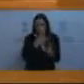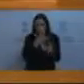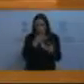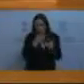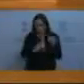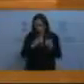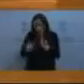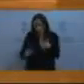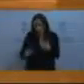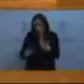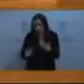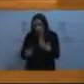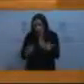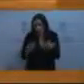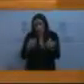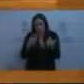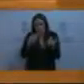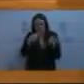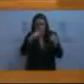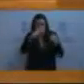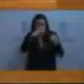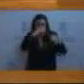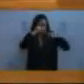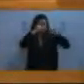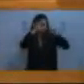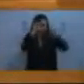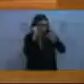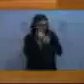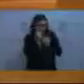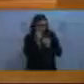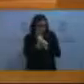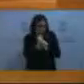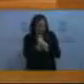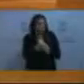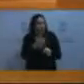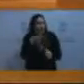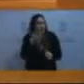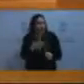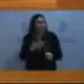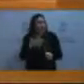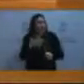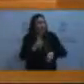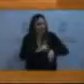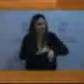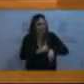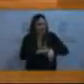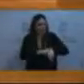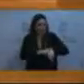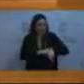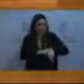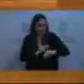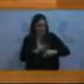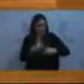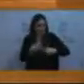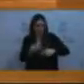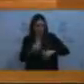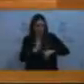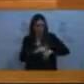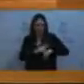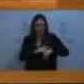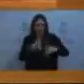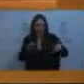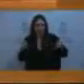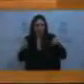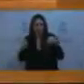personal sanitario. El factor determinante, como le digo, es el tiempo de respuesta, el tiempo de actuación.